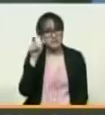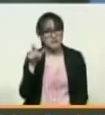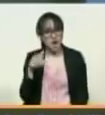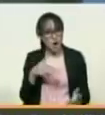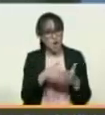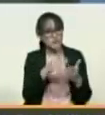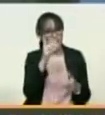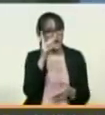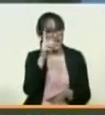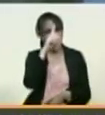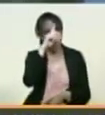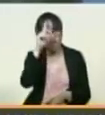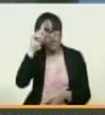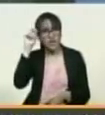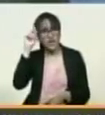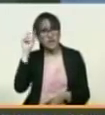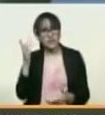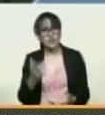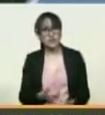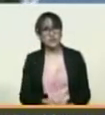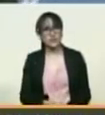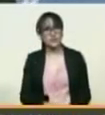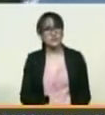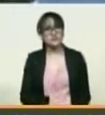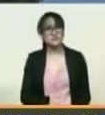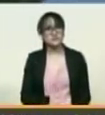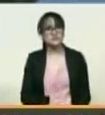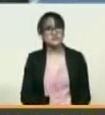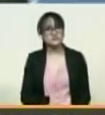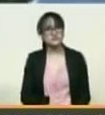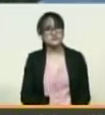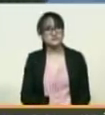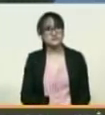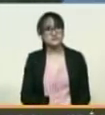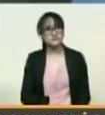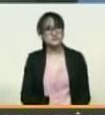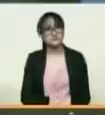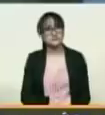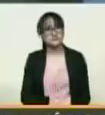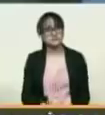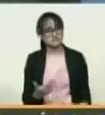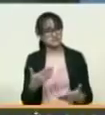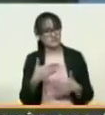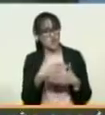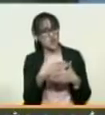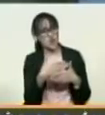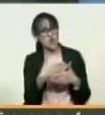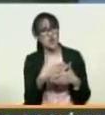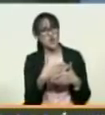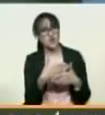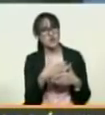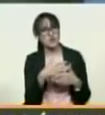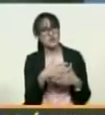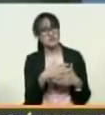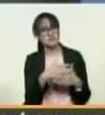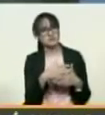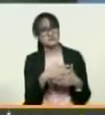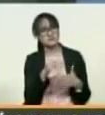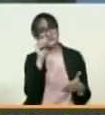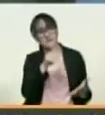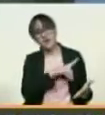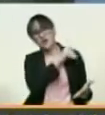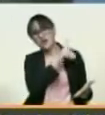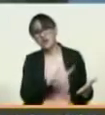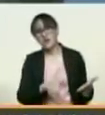asambleísta Diosdado Cabello tiene una particularidad que es incluso hasta censura, me refiero, porque se le sanciona